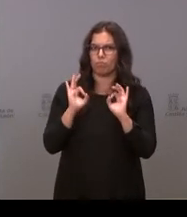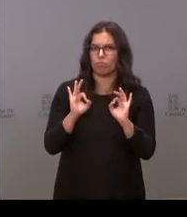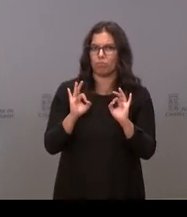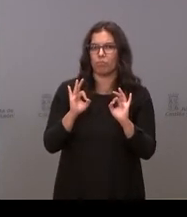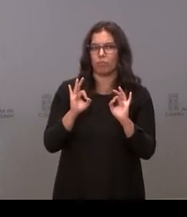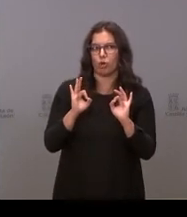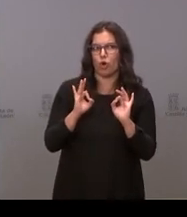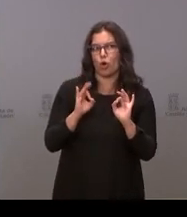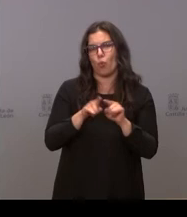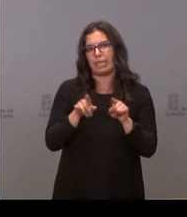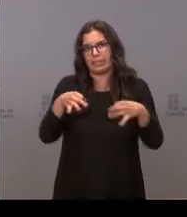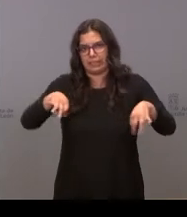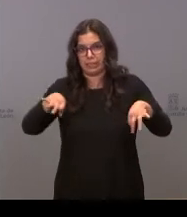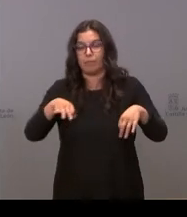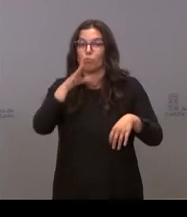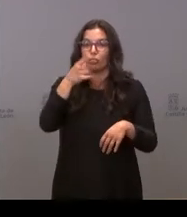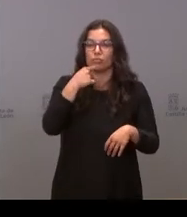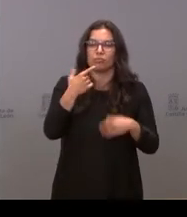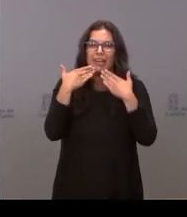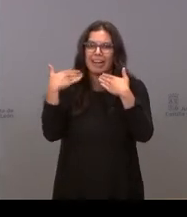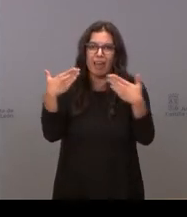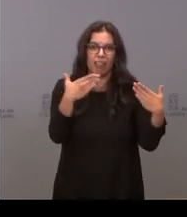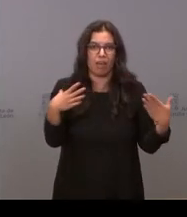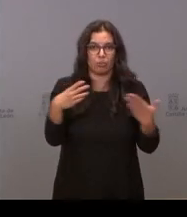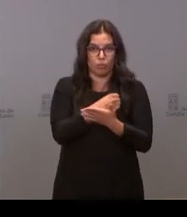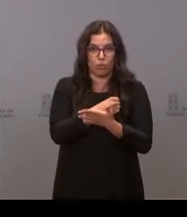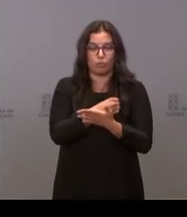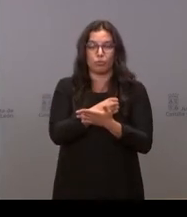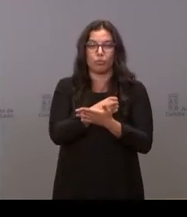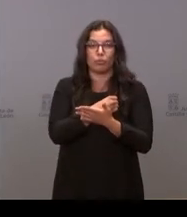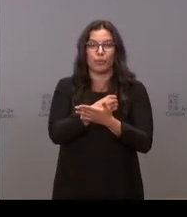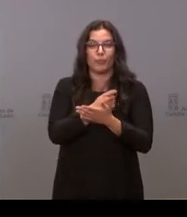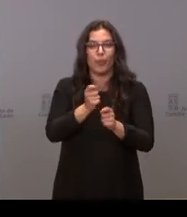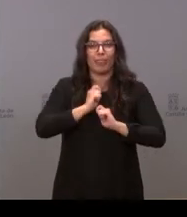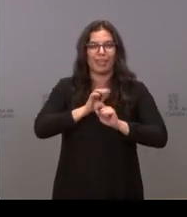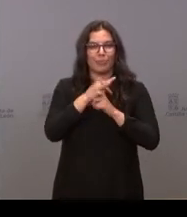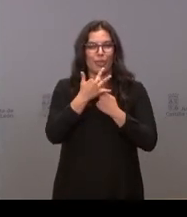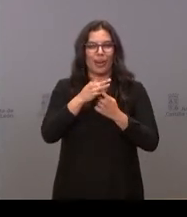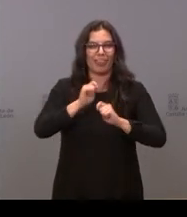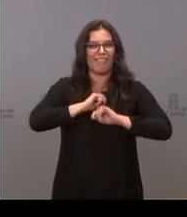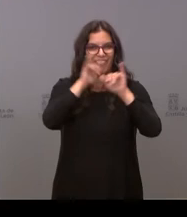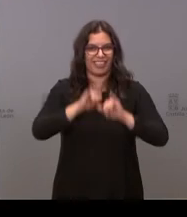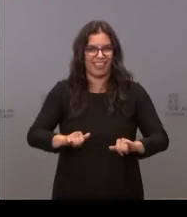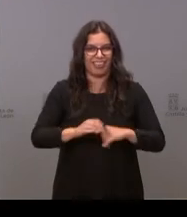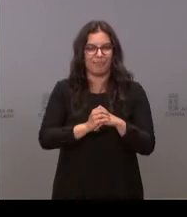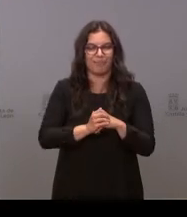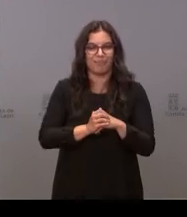por eso os quiero agradecer a todos esos momentos de felicidad, porque